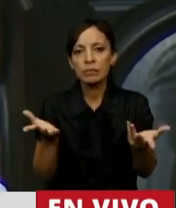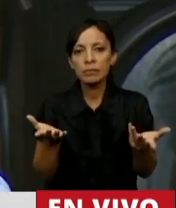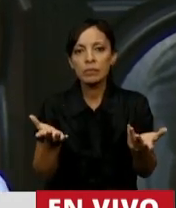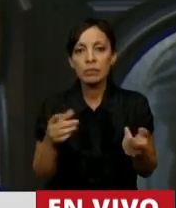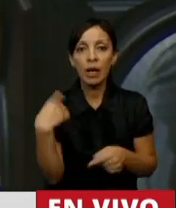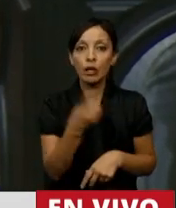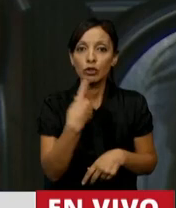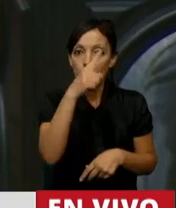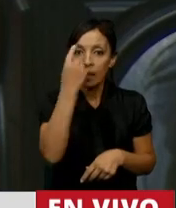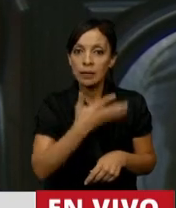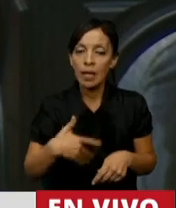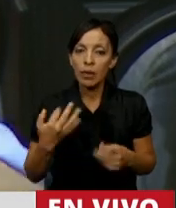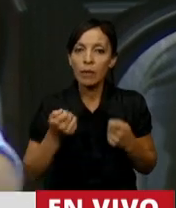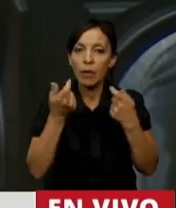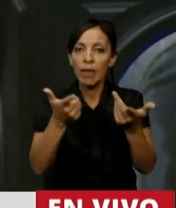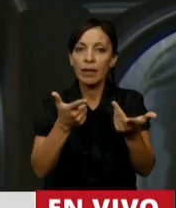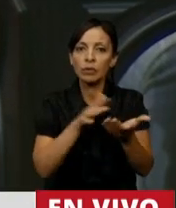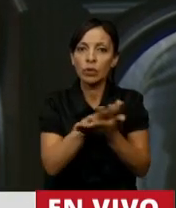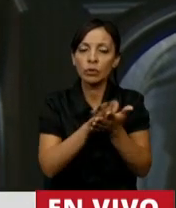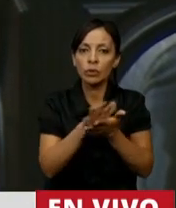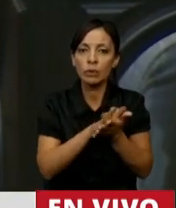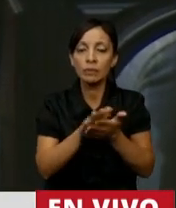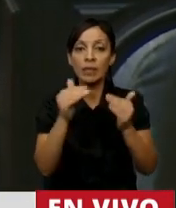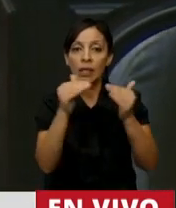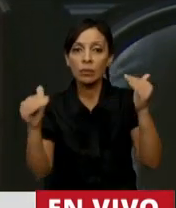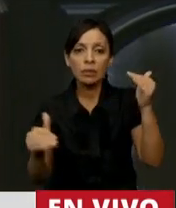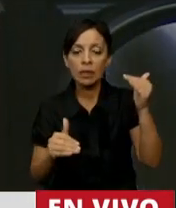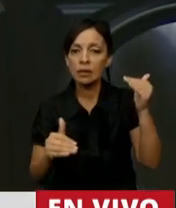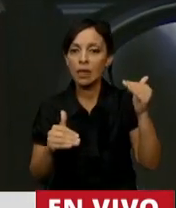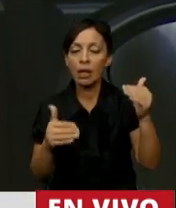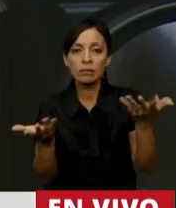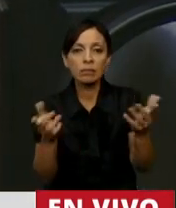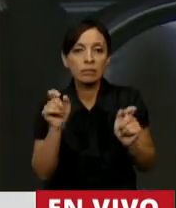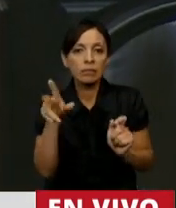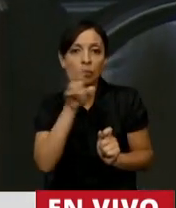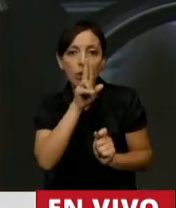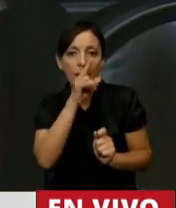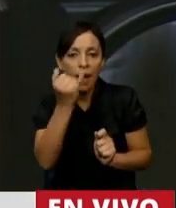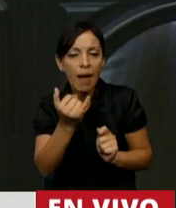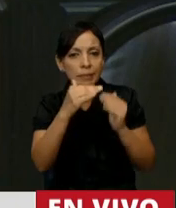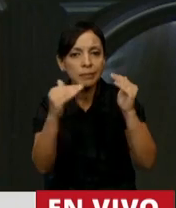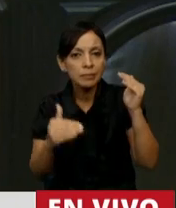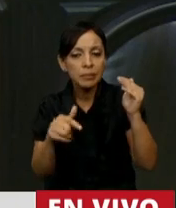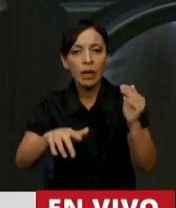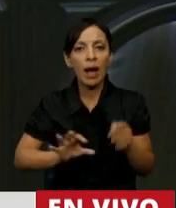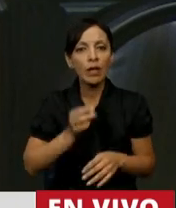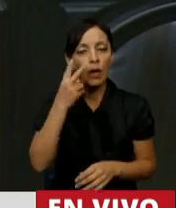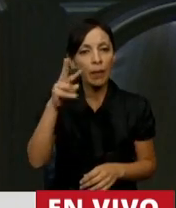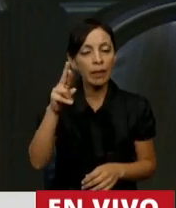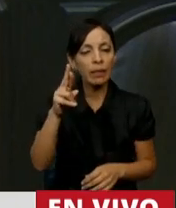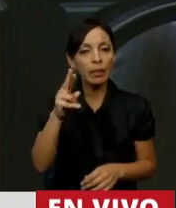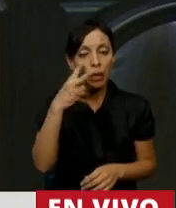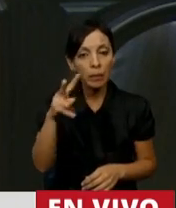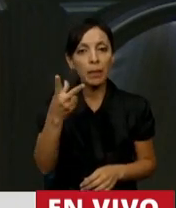estado dar respuesta a las injusticias que sufren las mujeres estamos en el 2020 y se